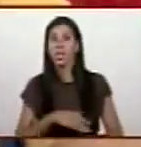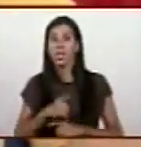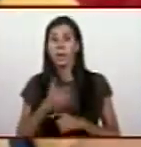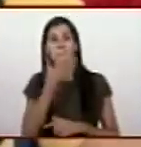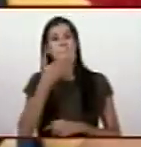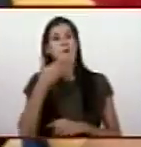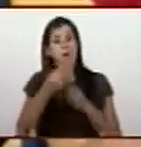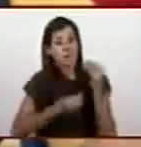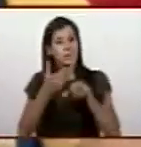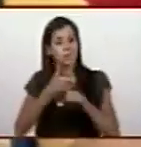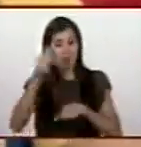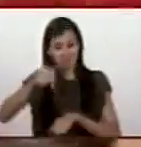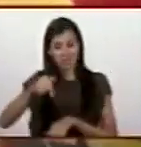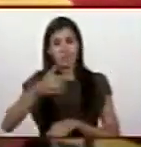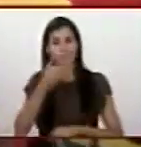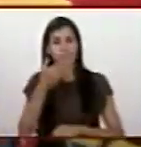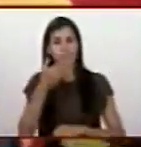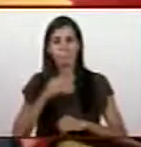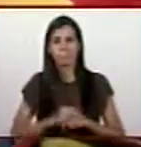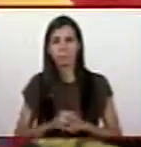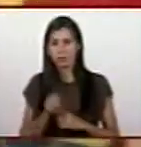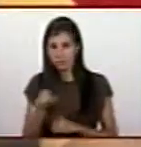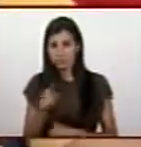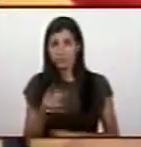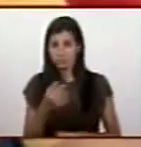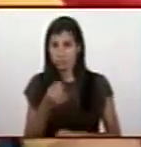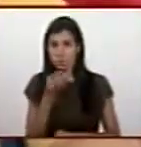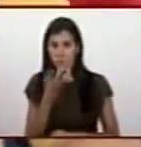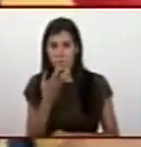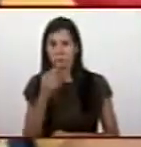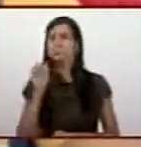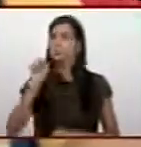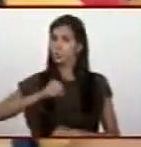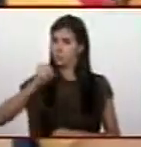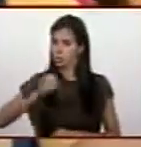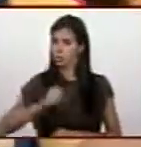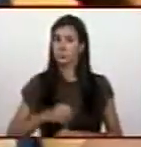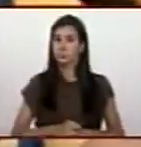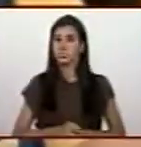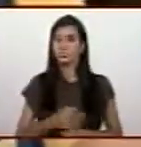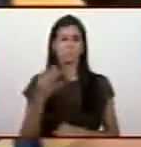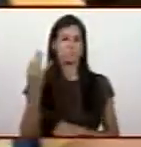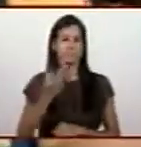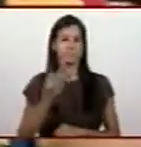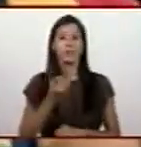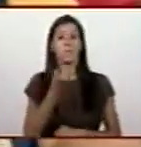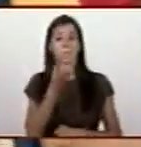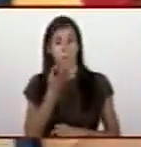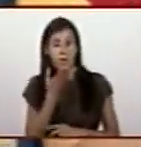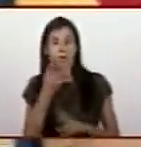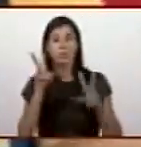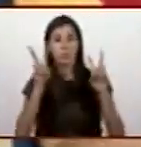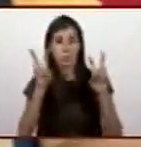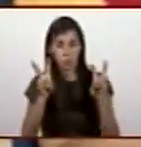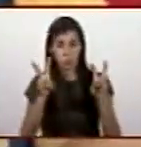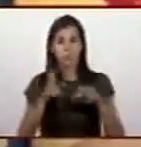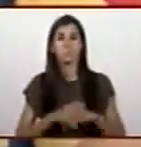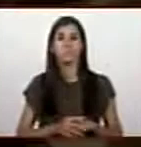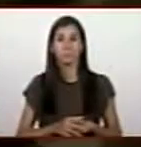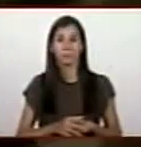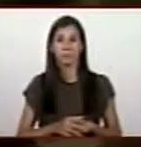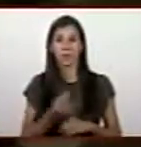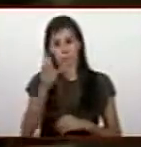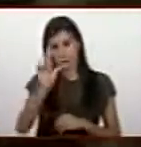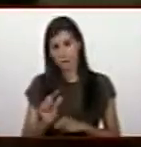podido haber hecho el gobierno. ¿Usted la recomienda? Por supuesto, sí, porque calidad, frescura y economía, mi amor, ¿qué más